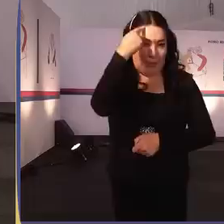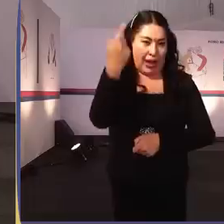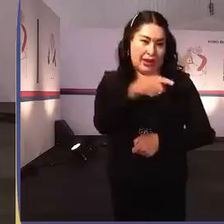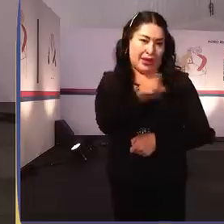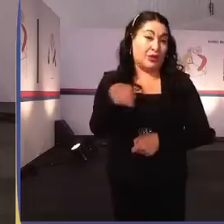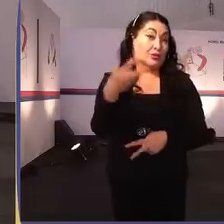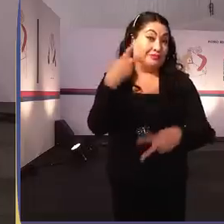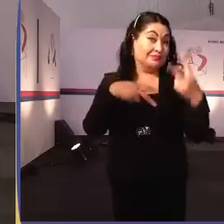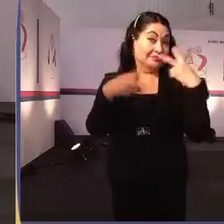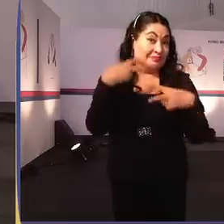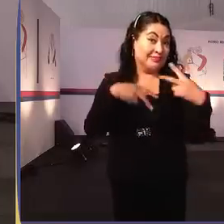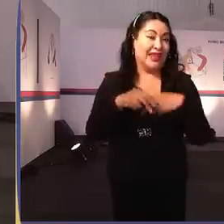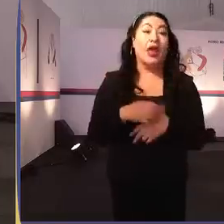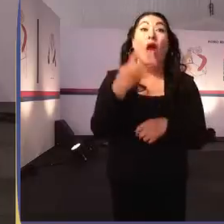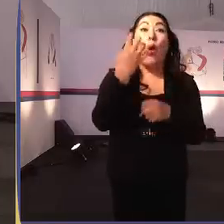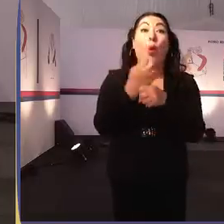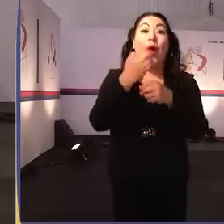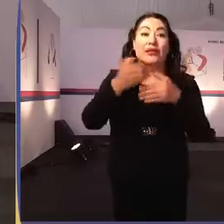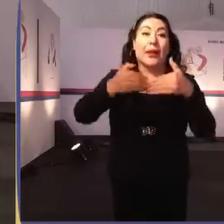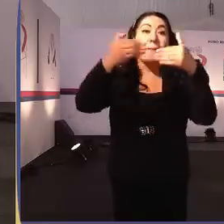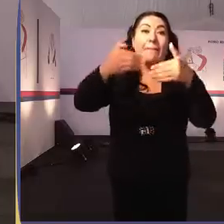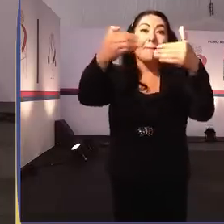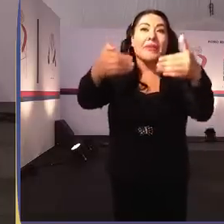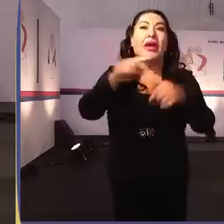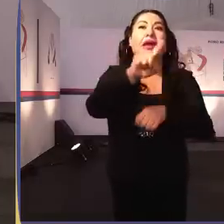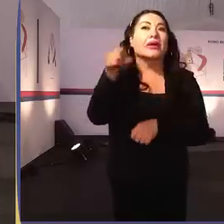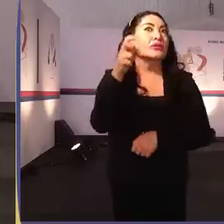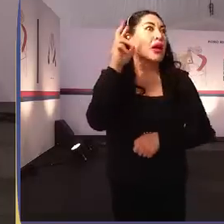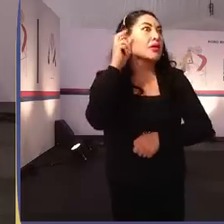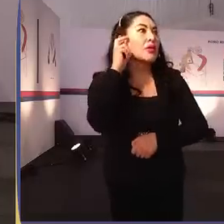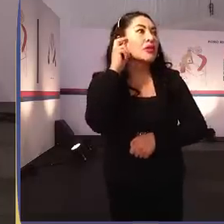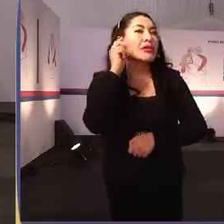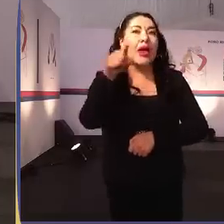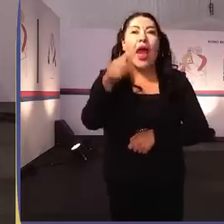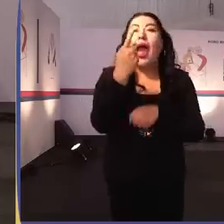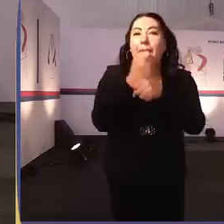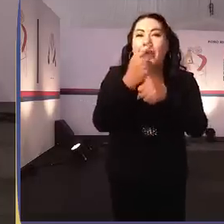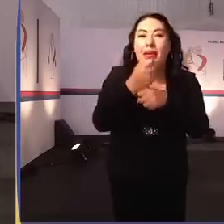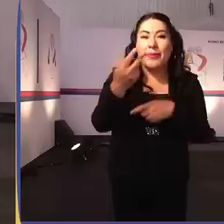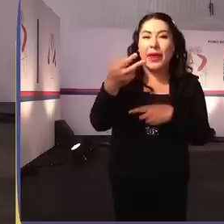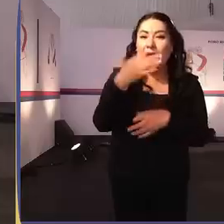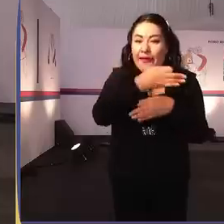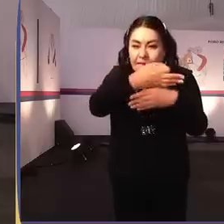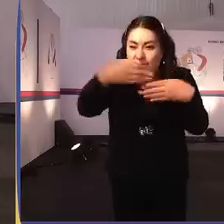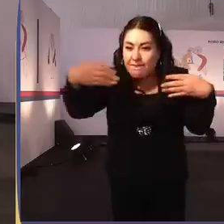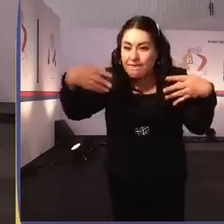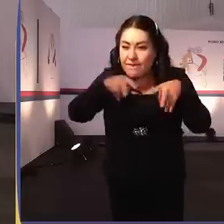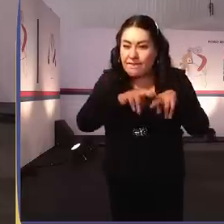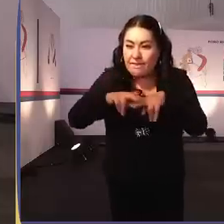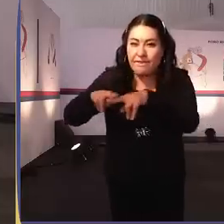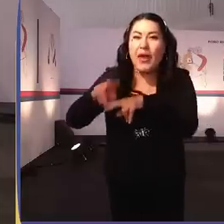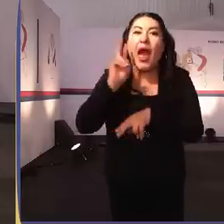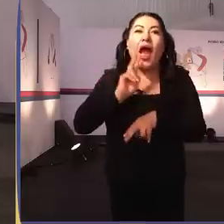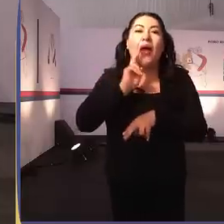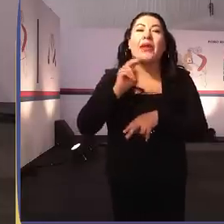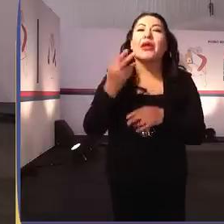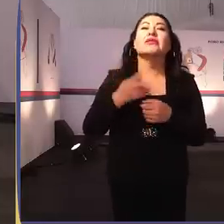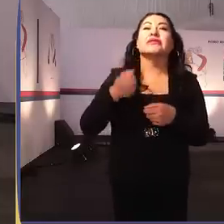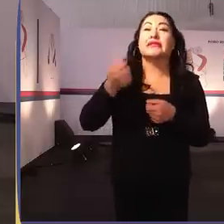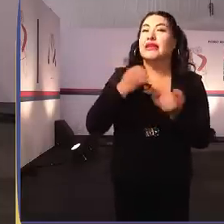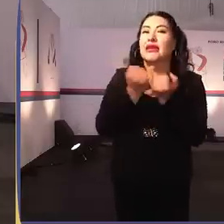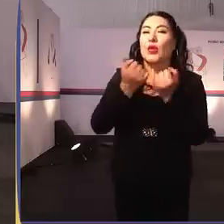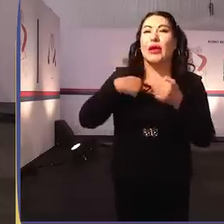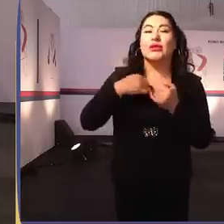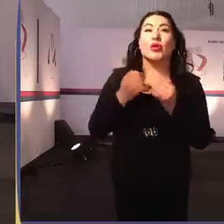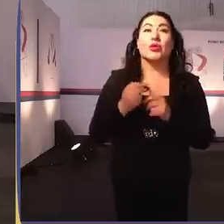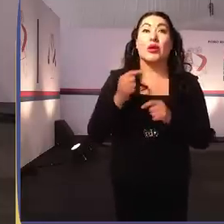viniera. Los de la cuarta fila oyeron el rumor de que los de la primera fila eran acarreados y vinieron a ver si les tocaba. Y los del